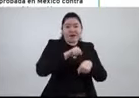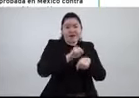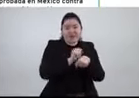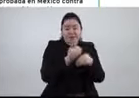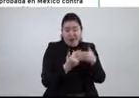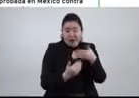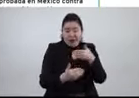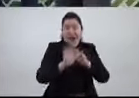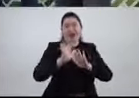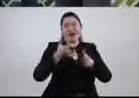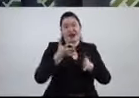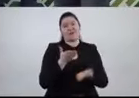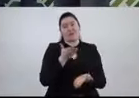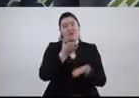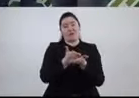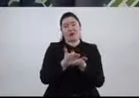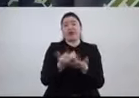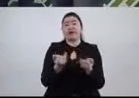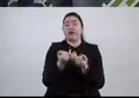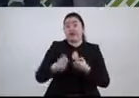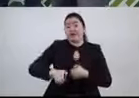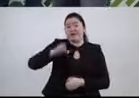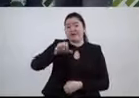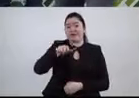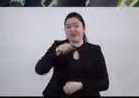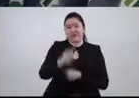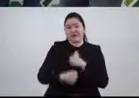Ahora sí, ya. Continuamos con el doctor.